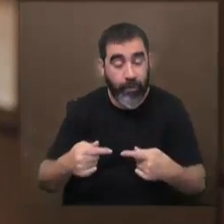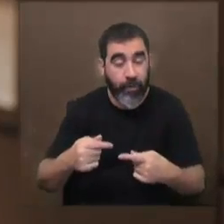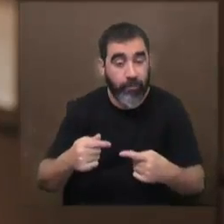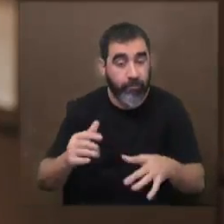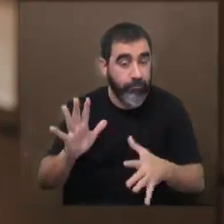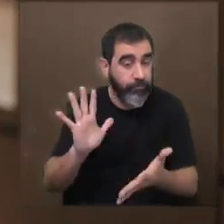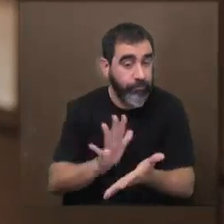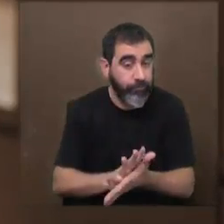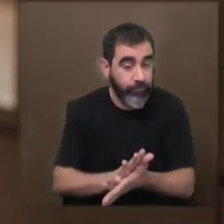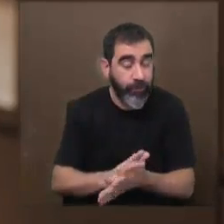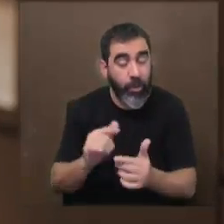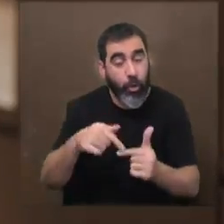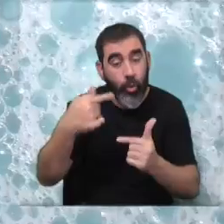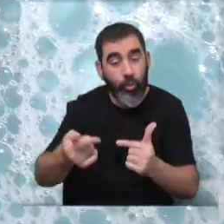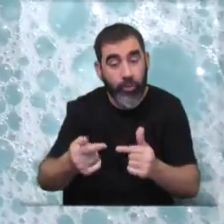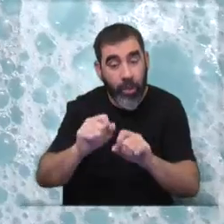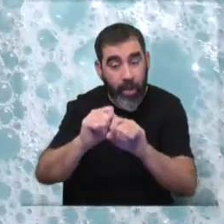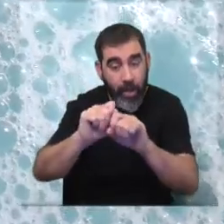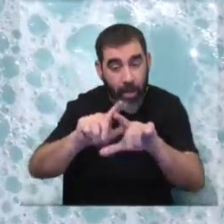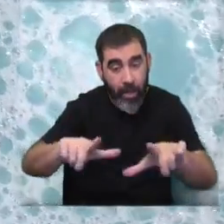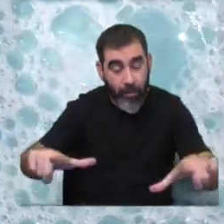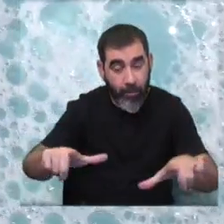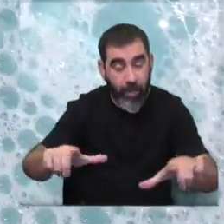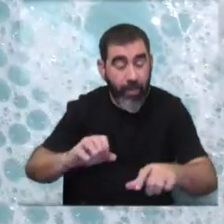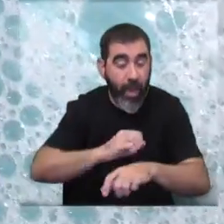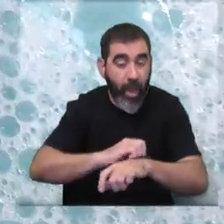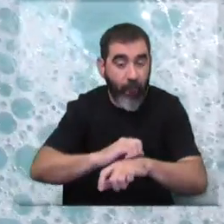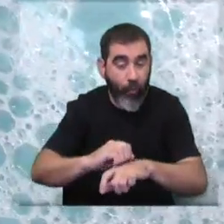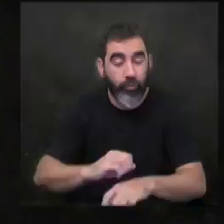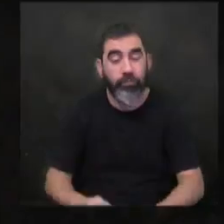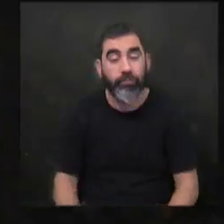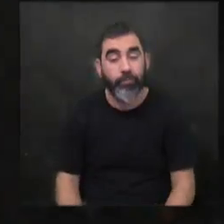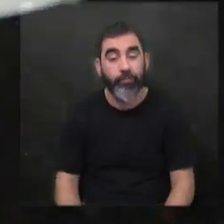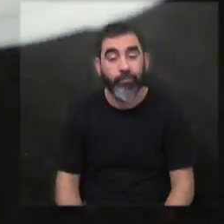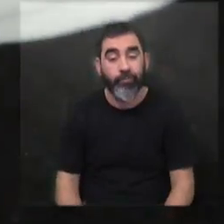y también de los efectos limpiantes de la solución jabonosa.